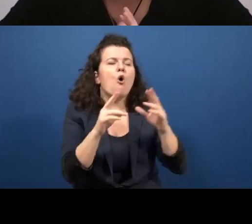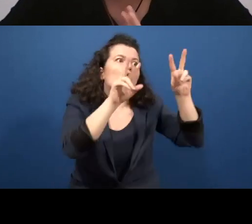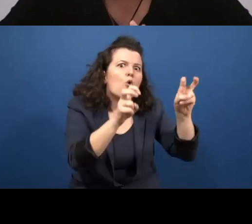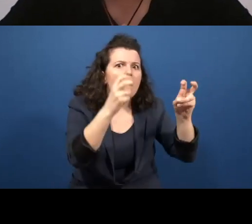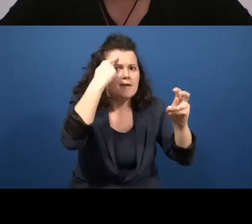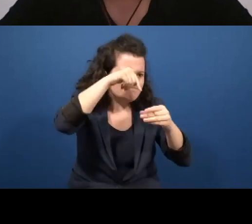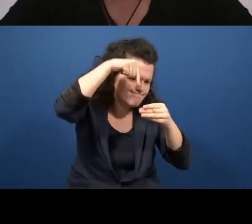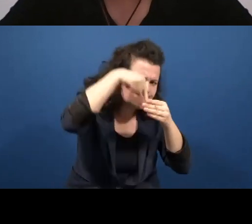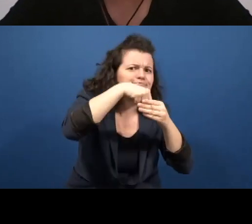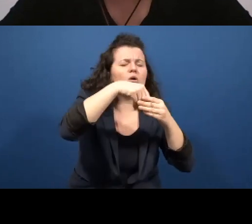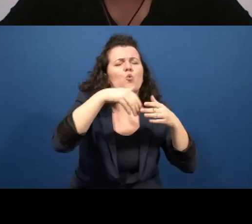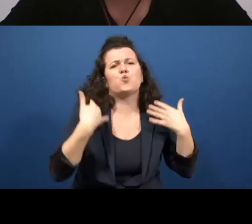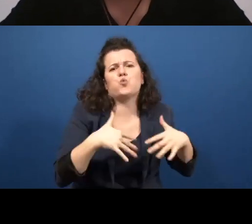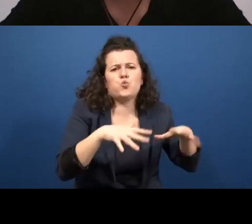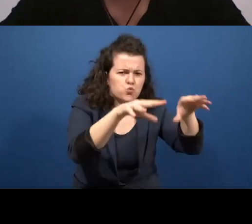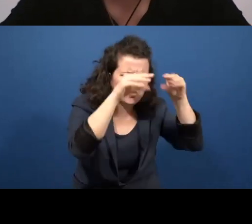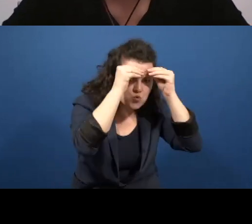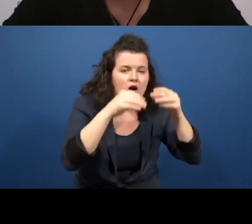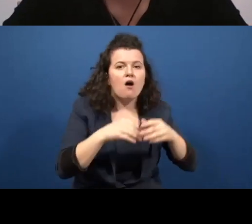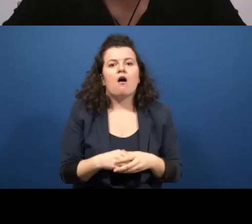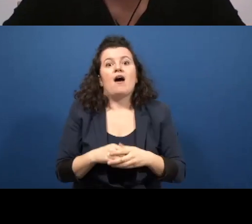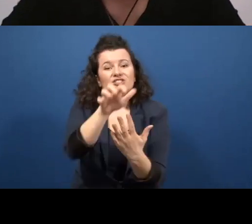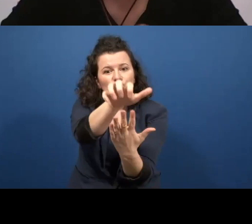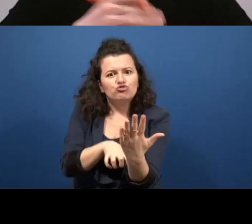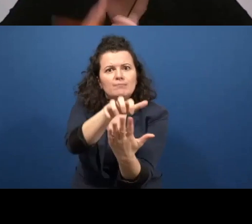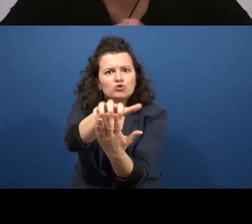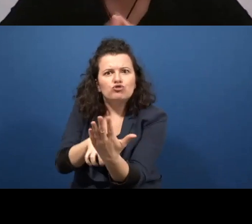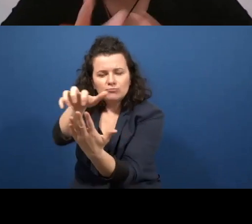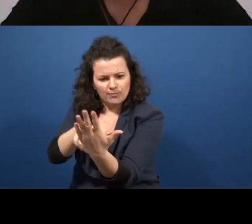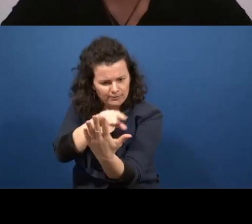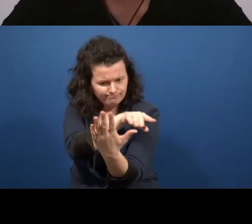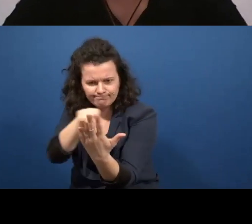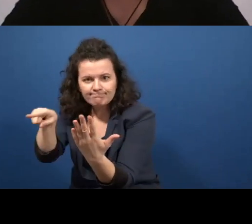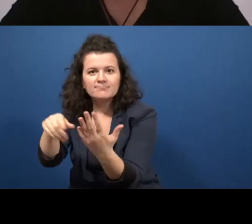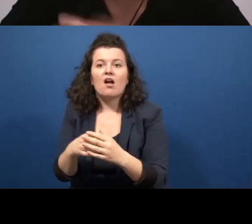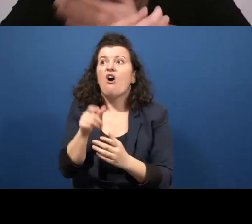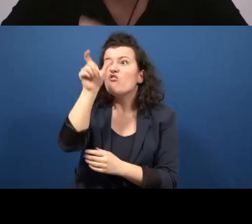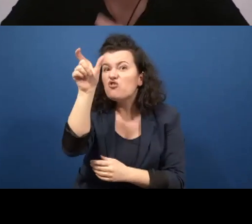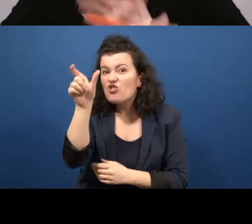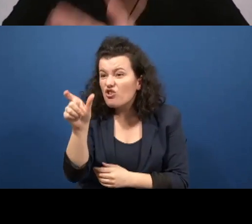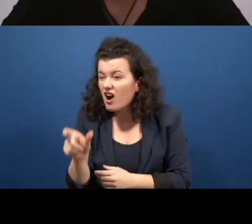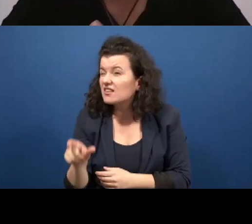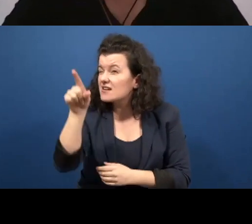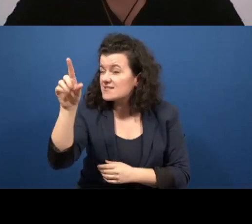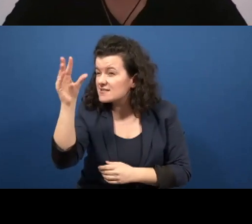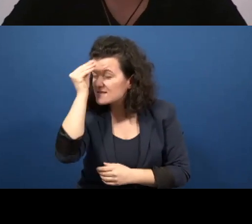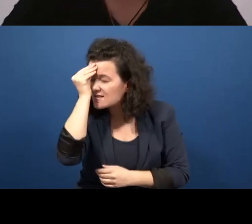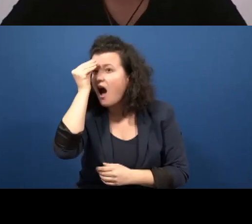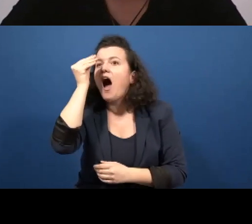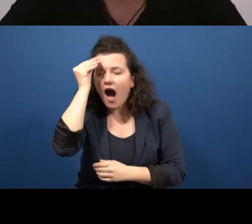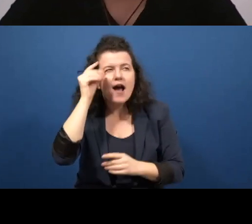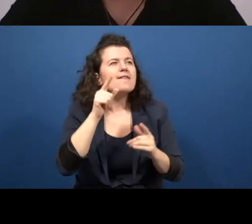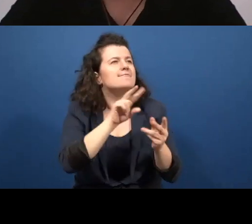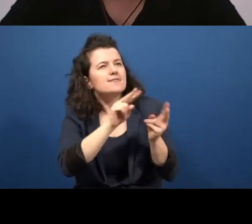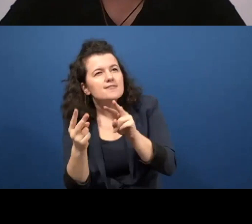los temas, cambian los discursos, tenemos que buscar terminología y tenemos que activar